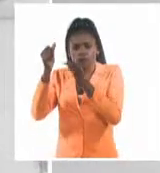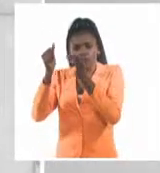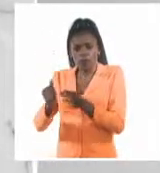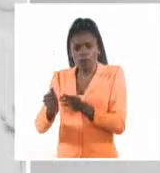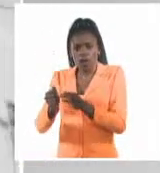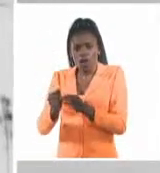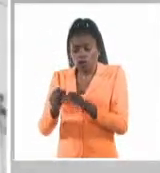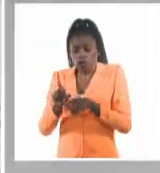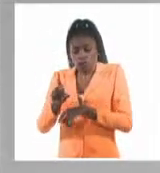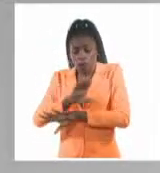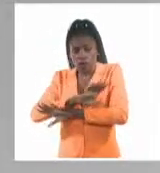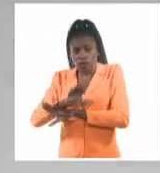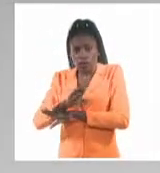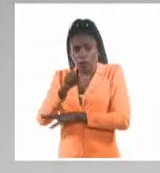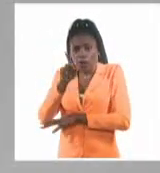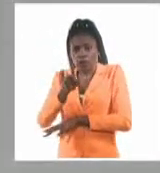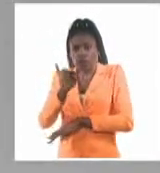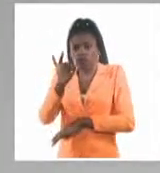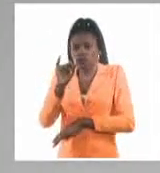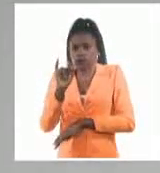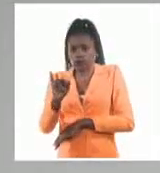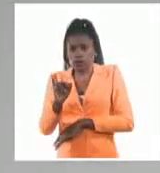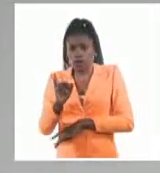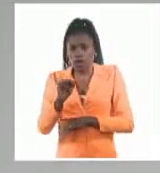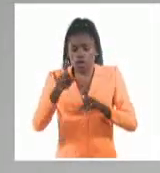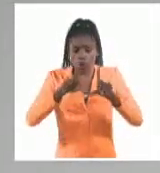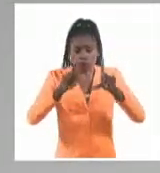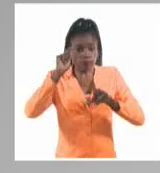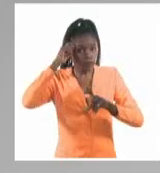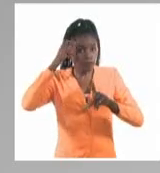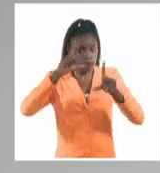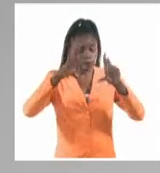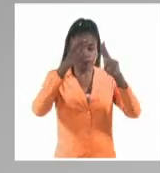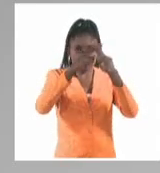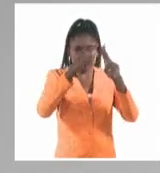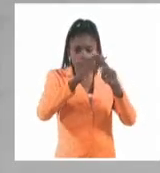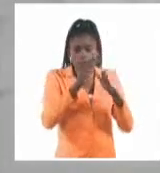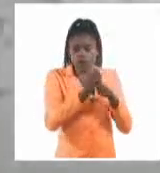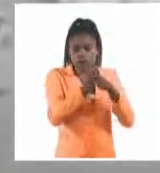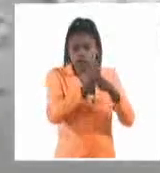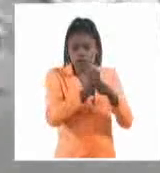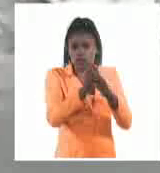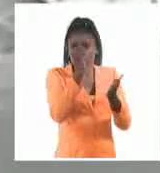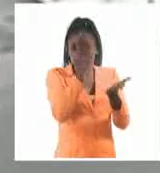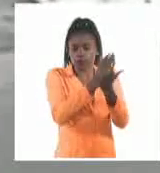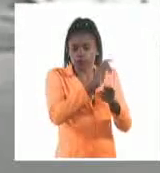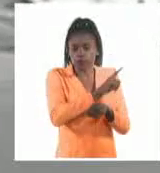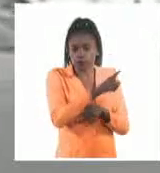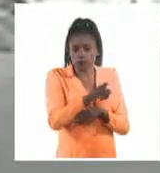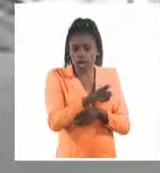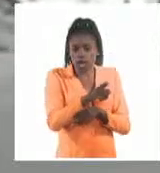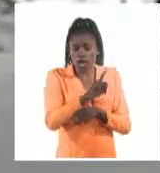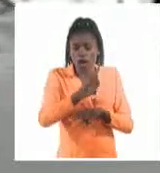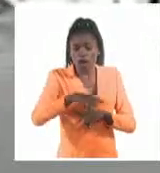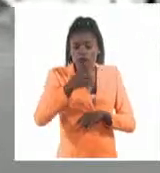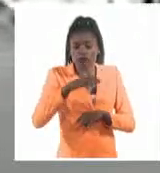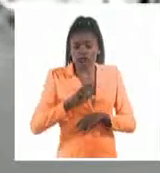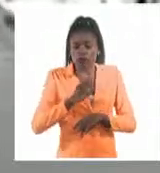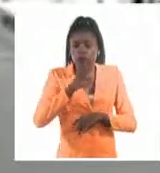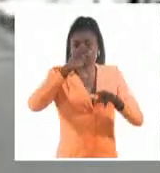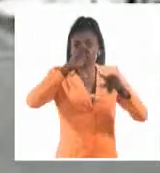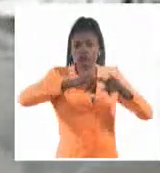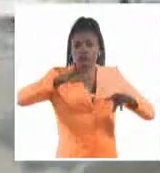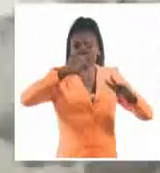definitivo en 1976 en el memorial que lleva el nombre del líder estudiantil frente a la escalinata de la Casa de